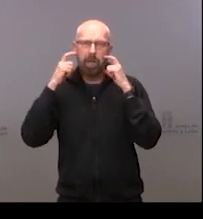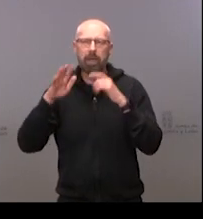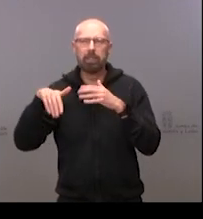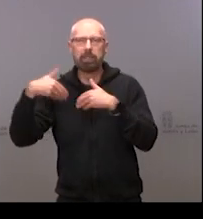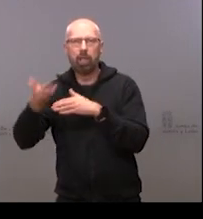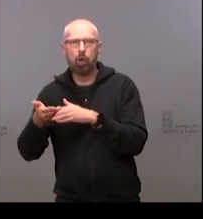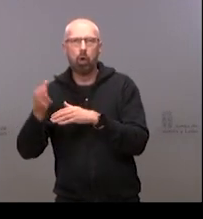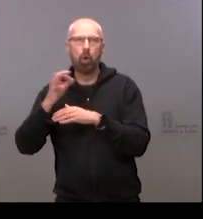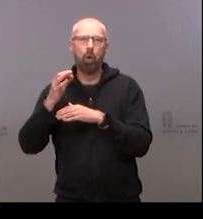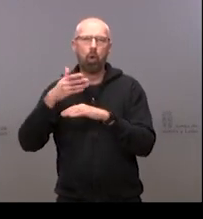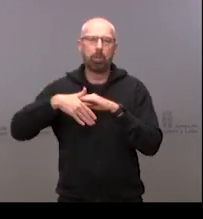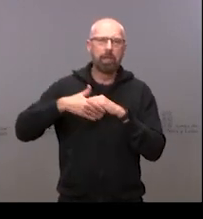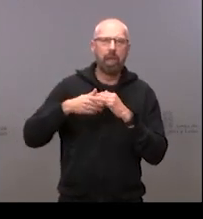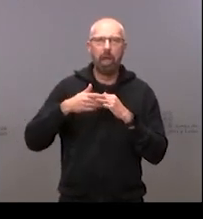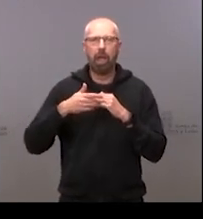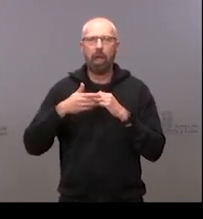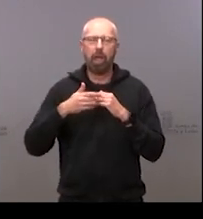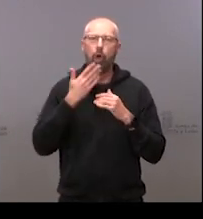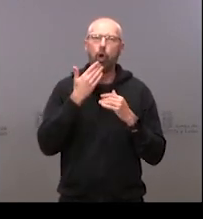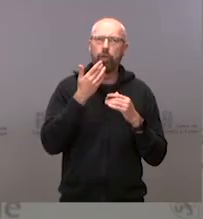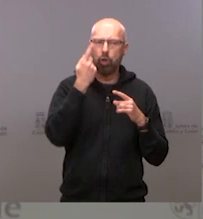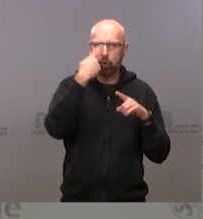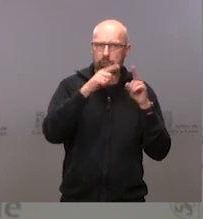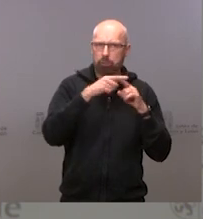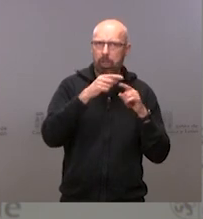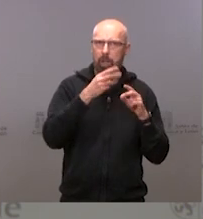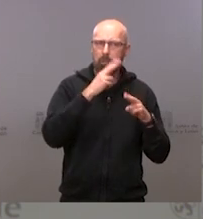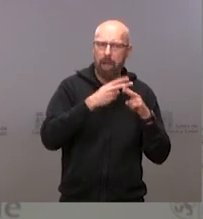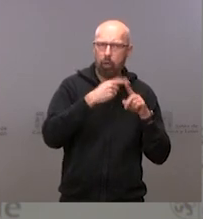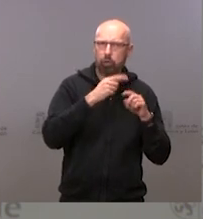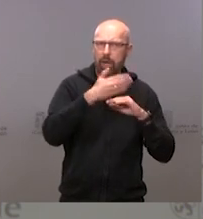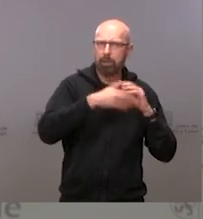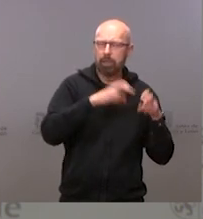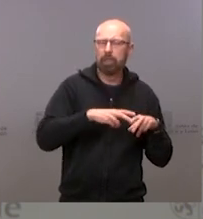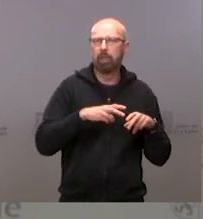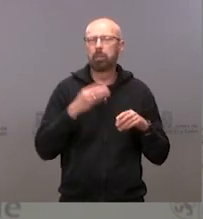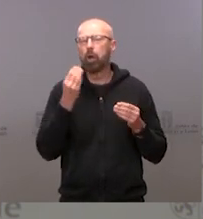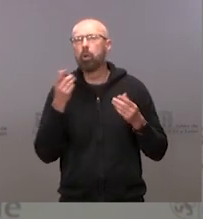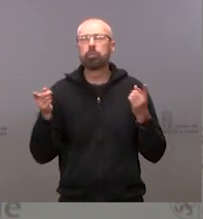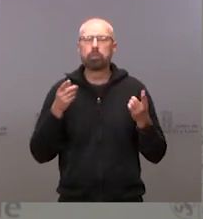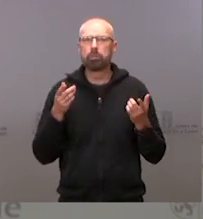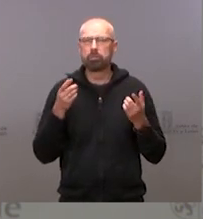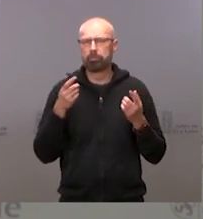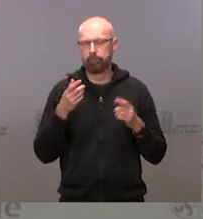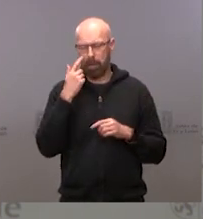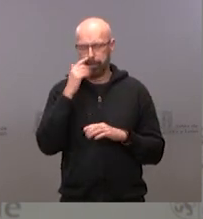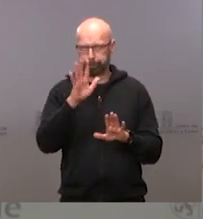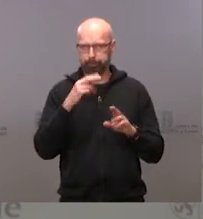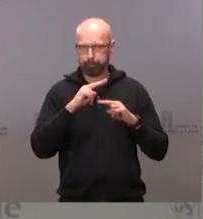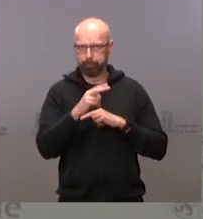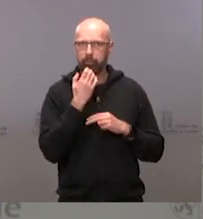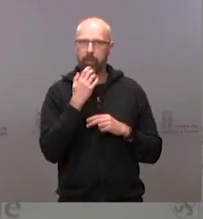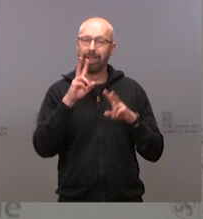limitar el el ocio muchas gracias bueno son varias reflexiones respecto